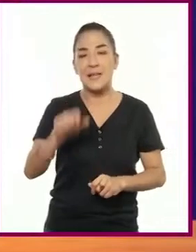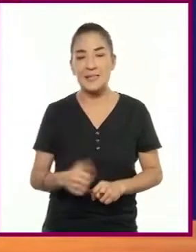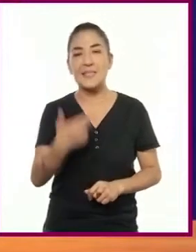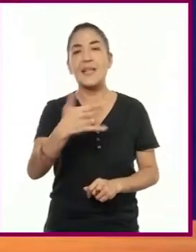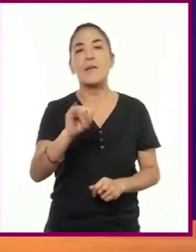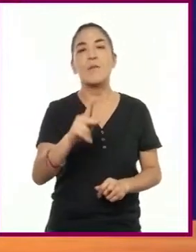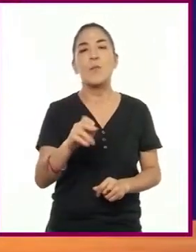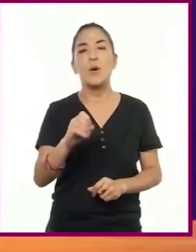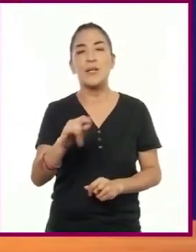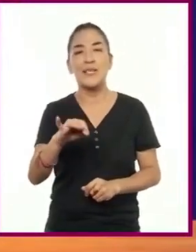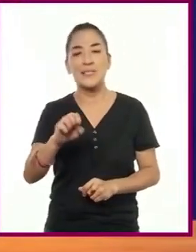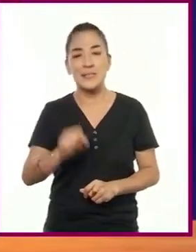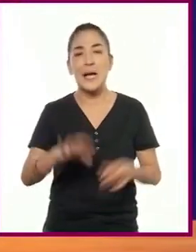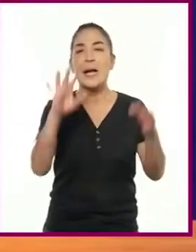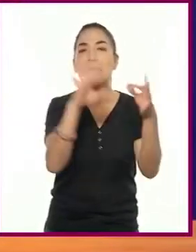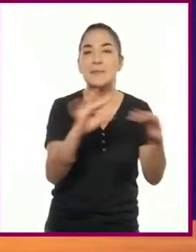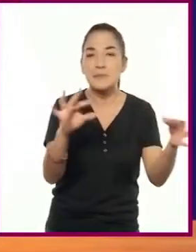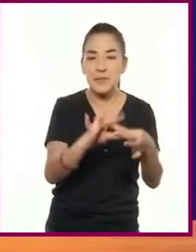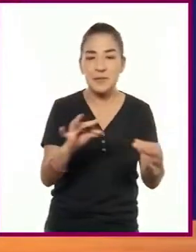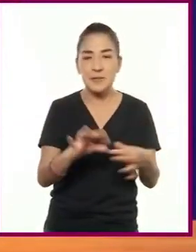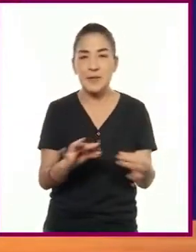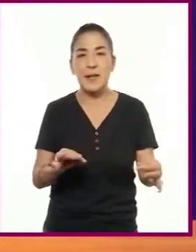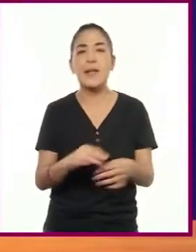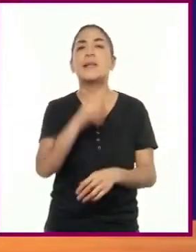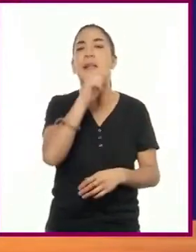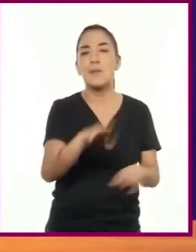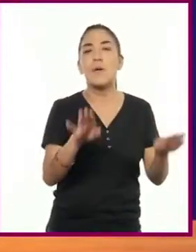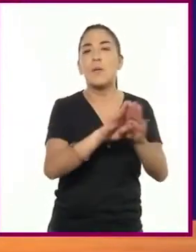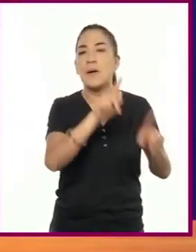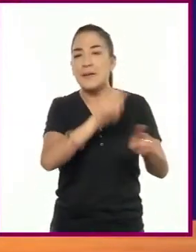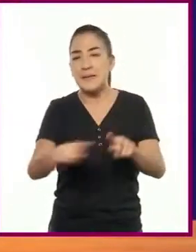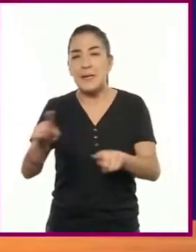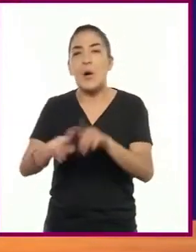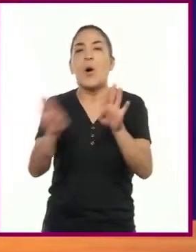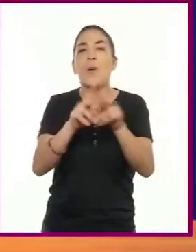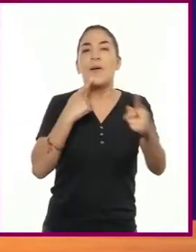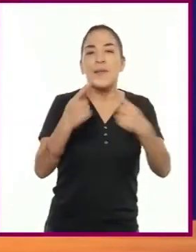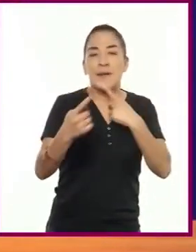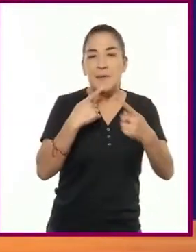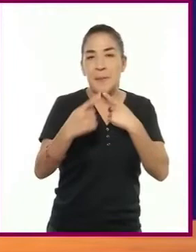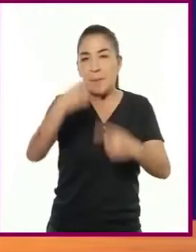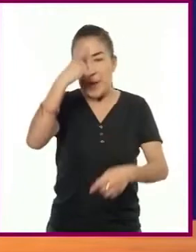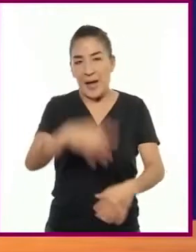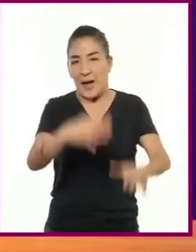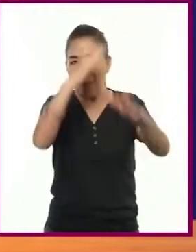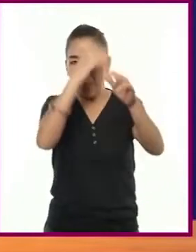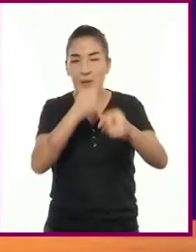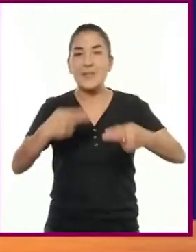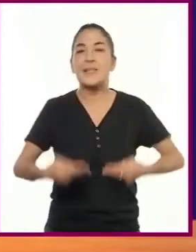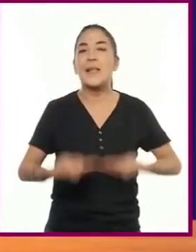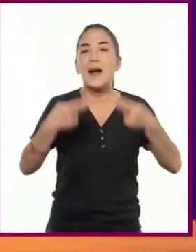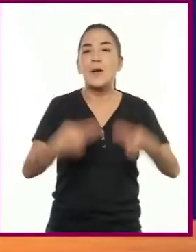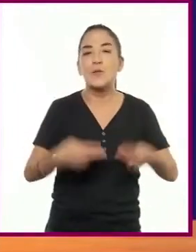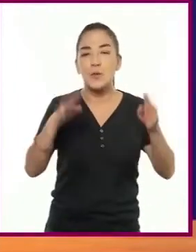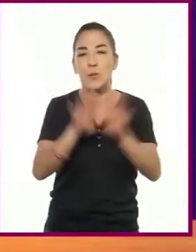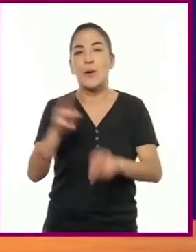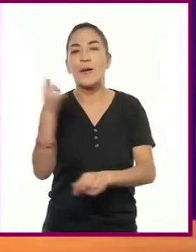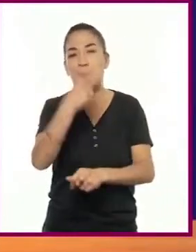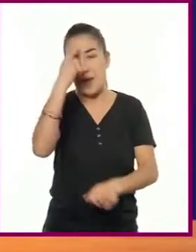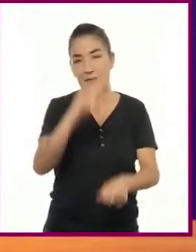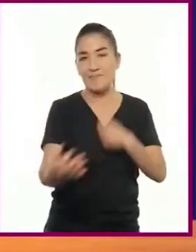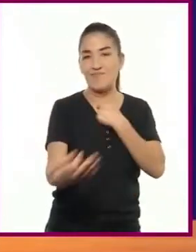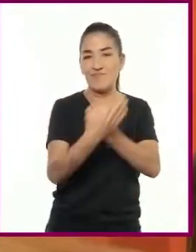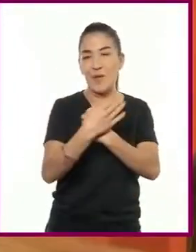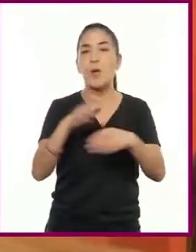hipótesis, explicaciones y cualquier procedimiento de debate y negociación que sea necesario para defender